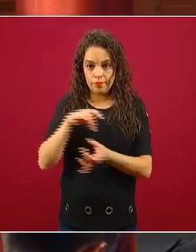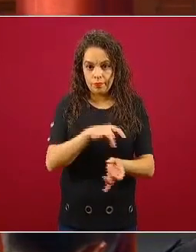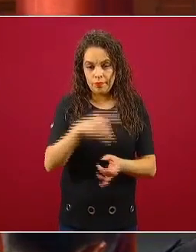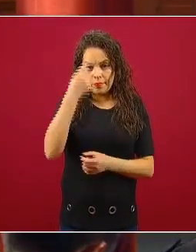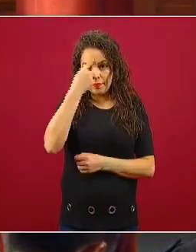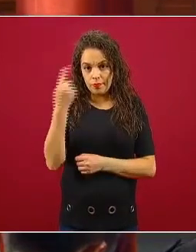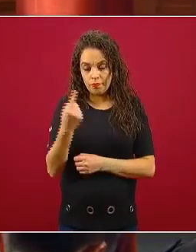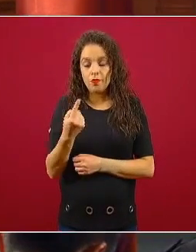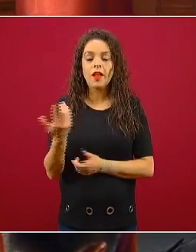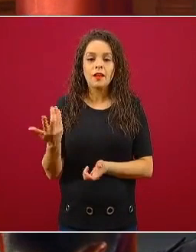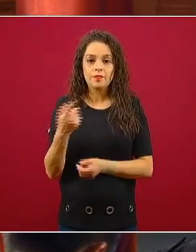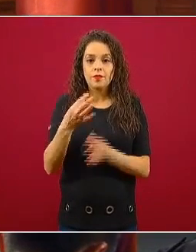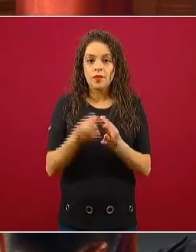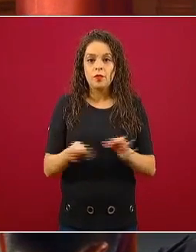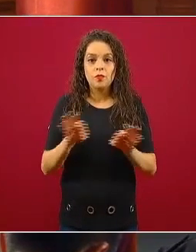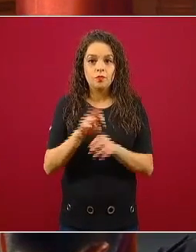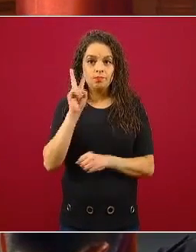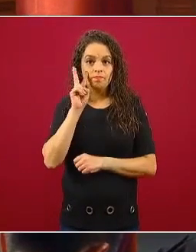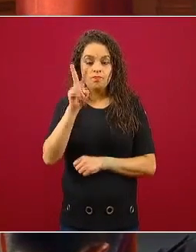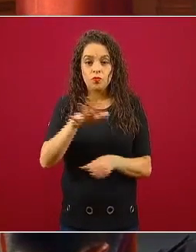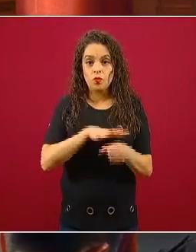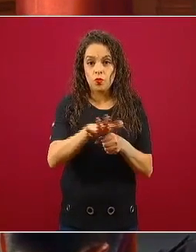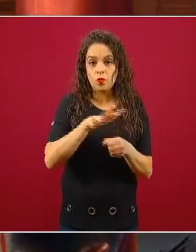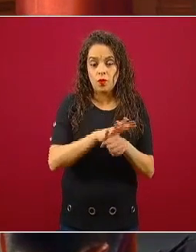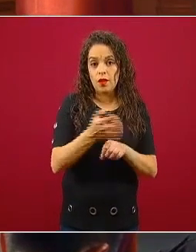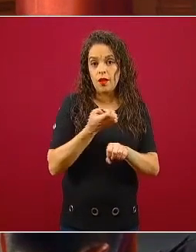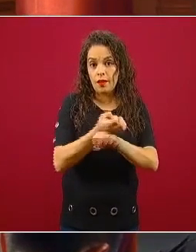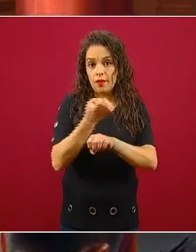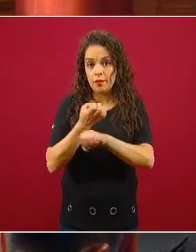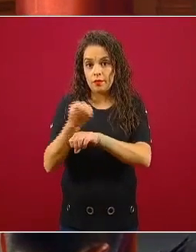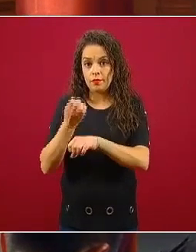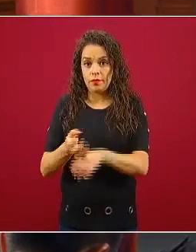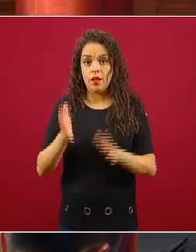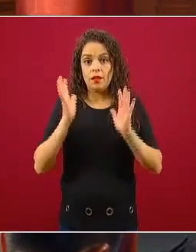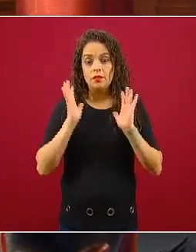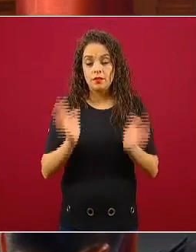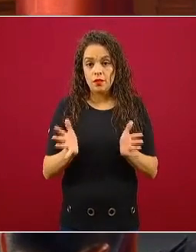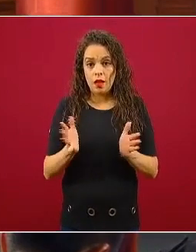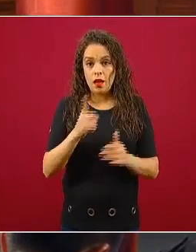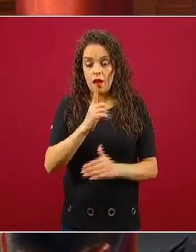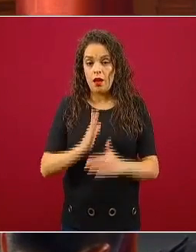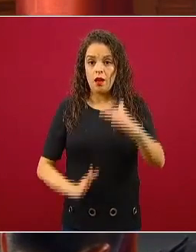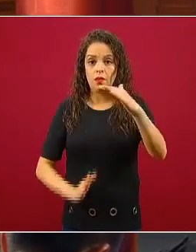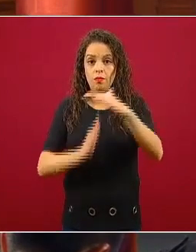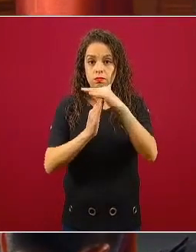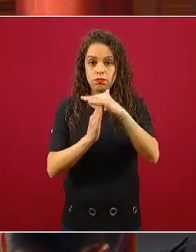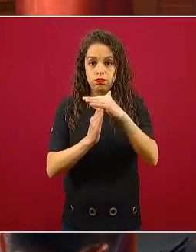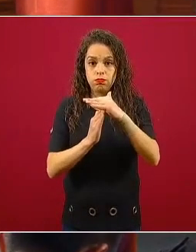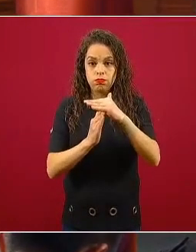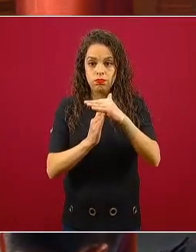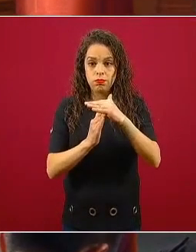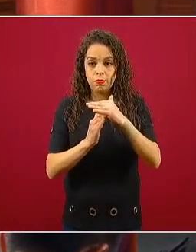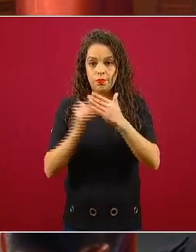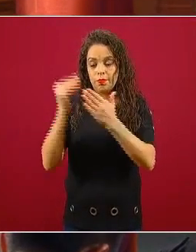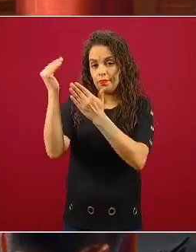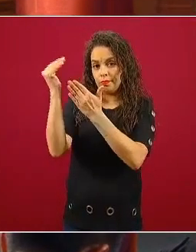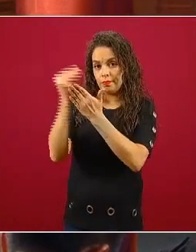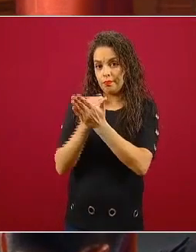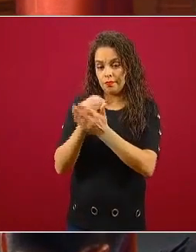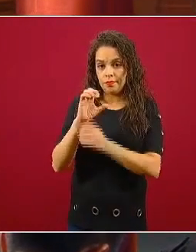fin de ver cuáles de los estados han llegado a esta meta mínima de disminución